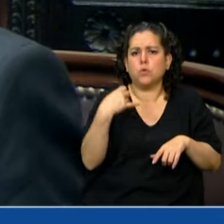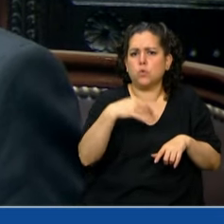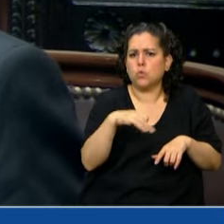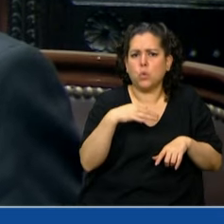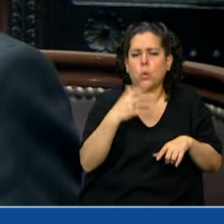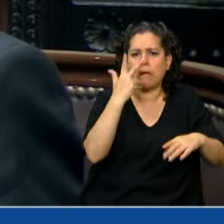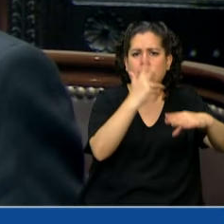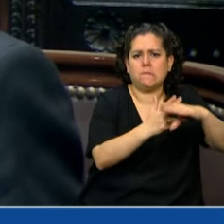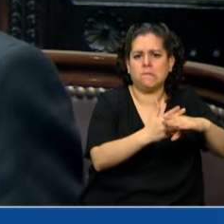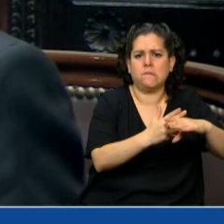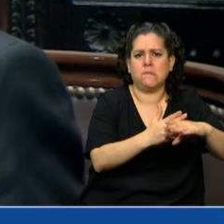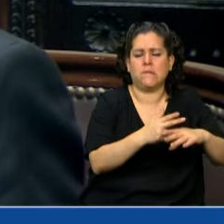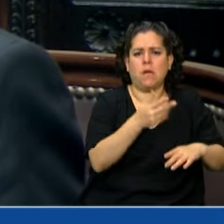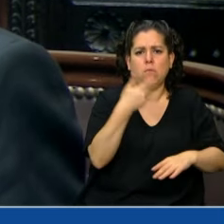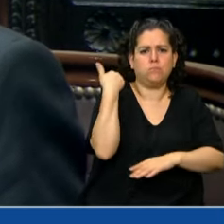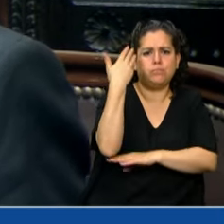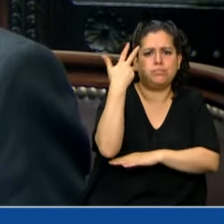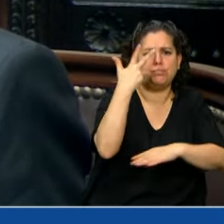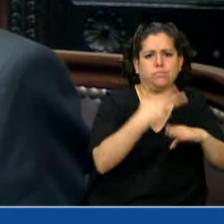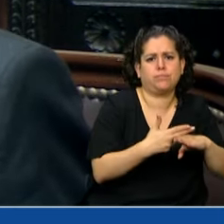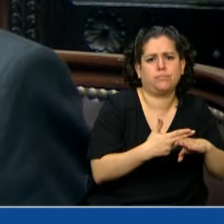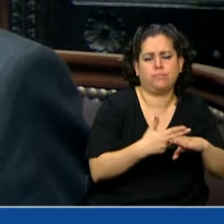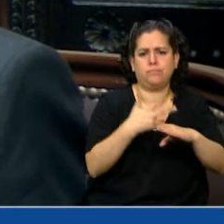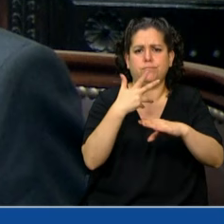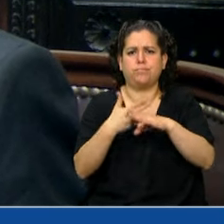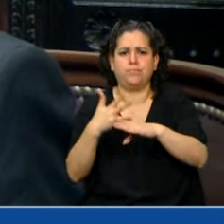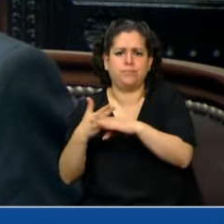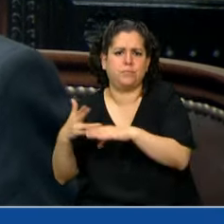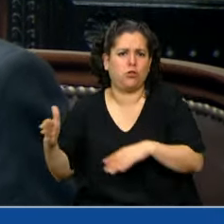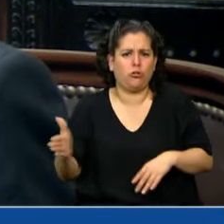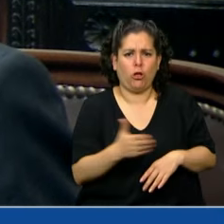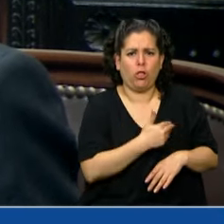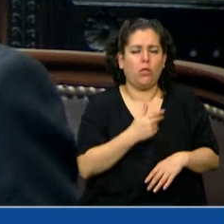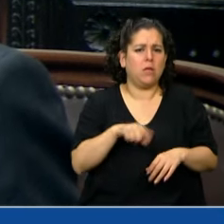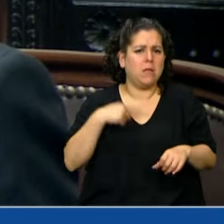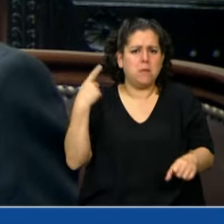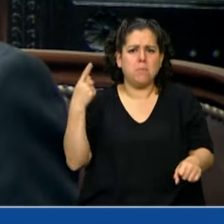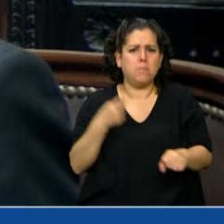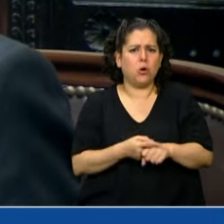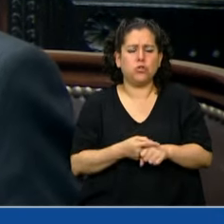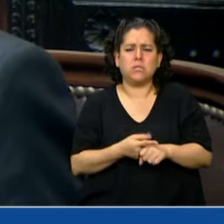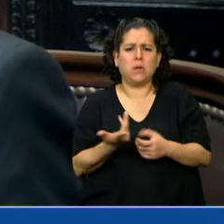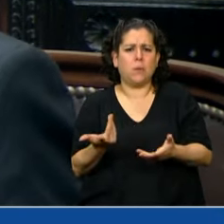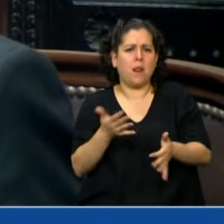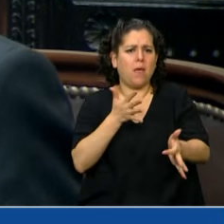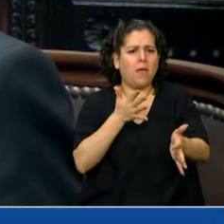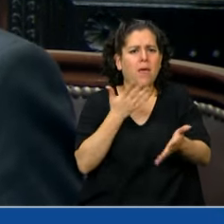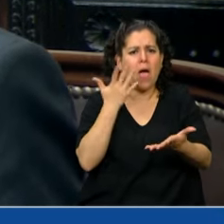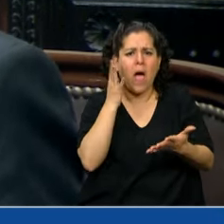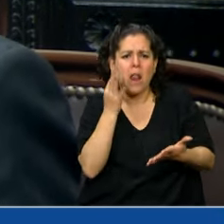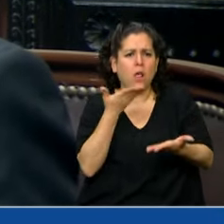que cortar la exposición y ni que hablar que fue imposible mantener un